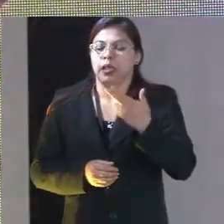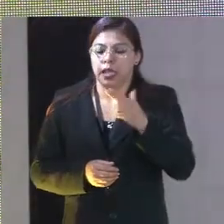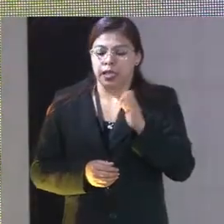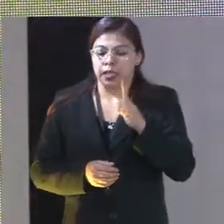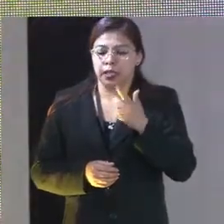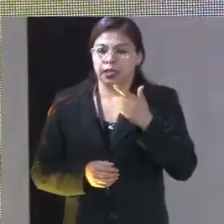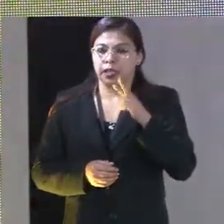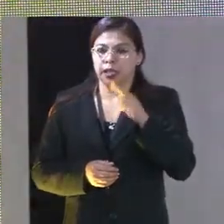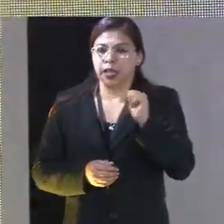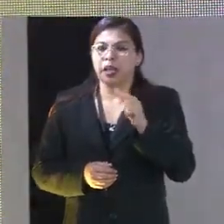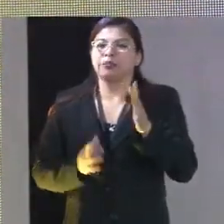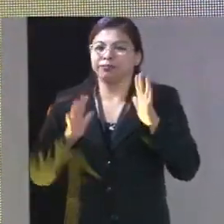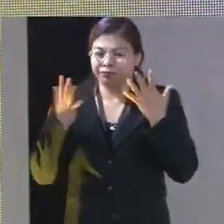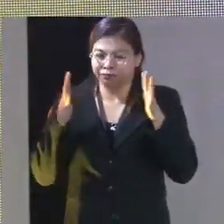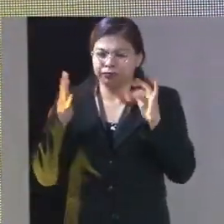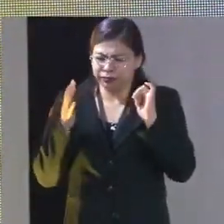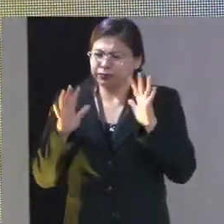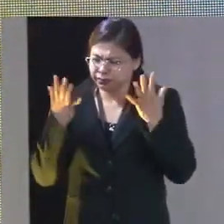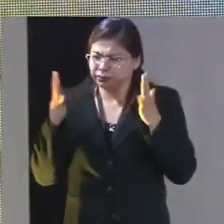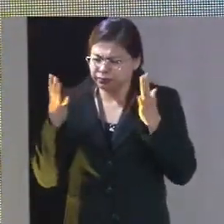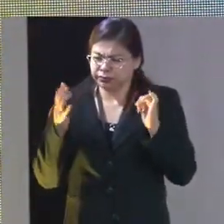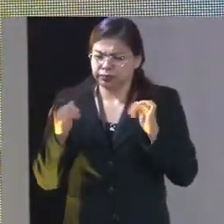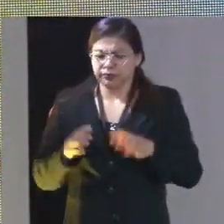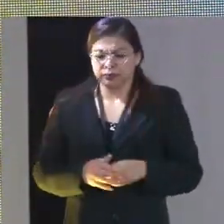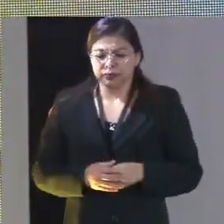Antonio Helguera. Sí, sí, hay que aplaudirle.